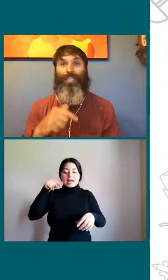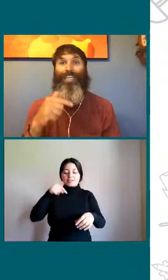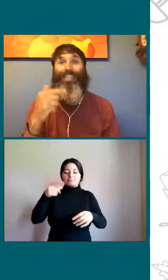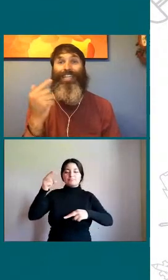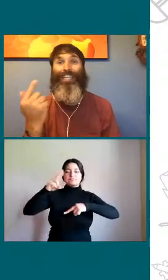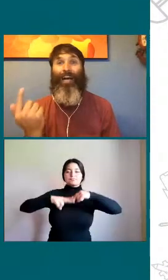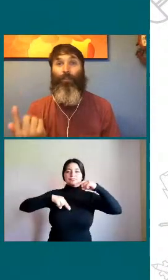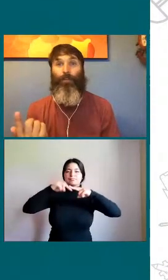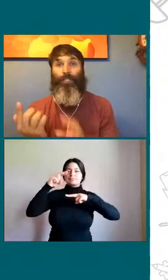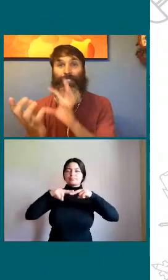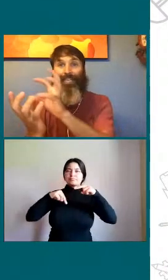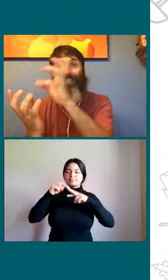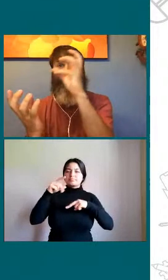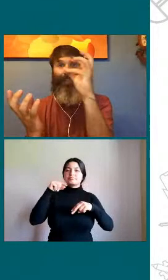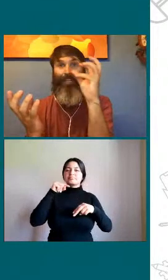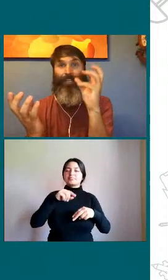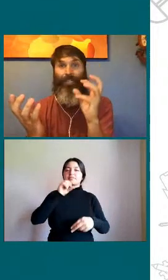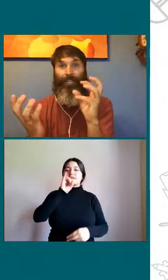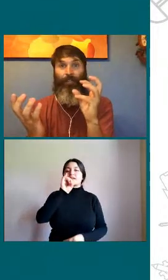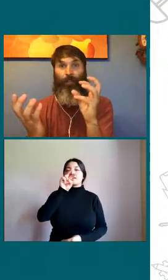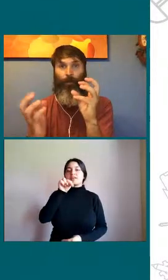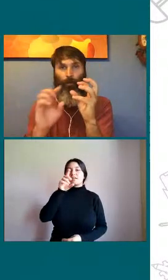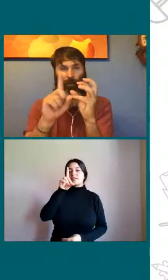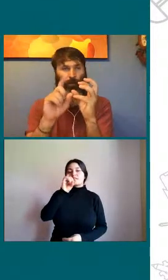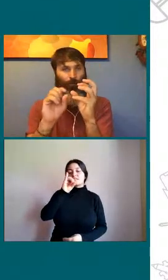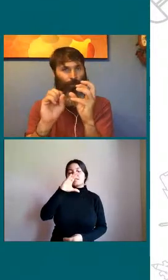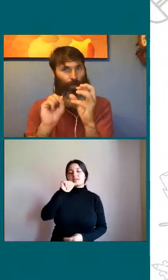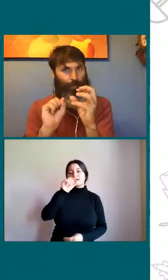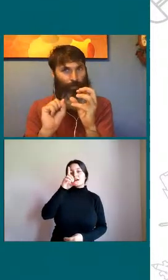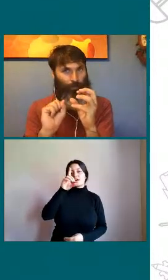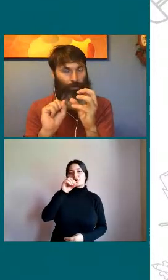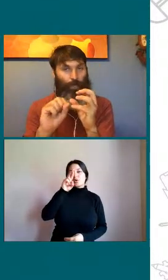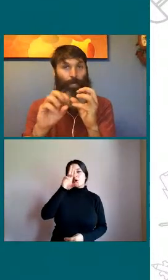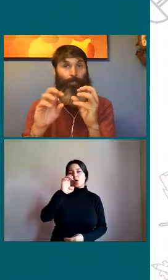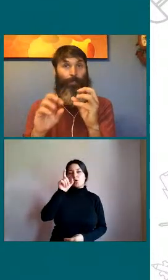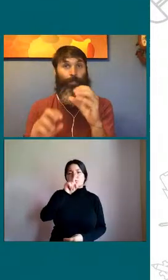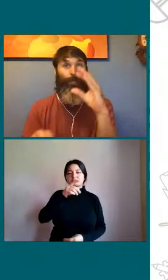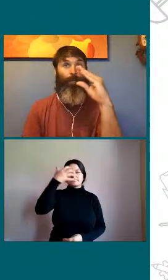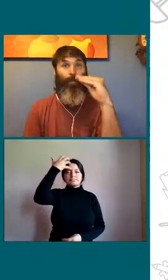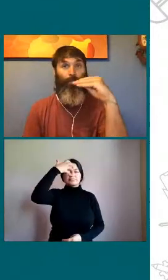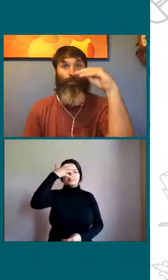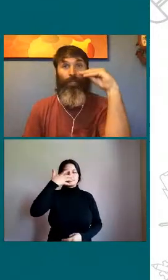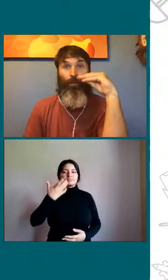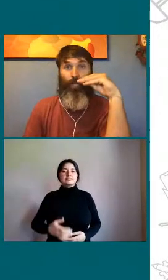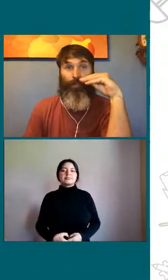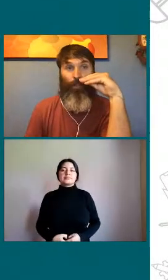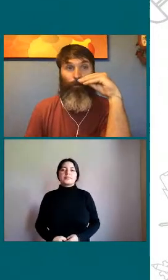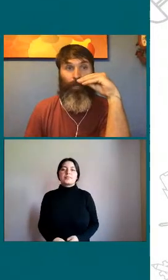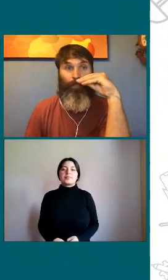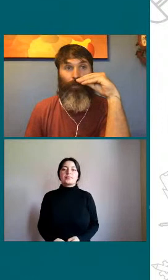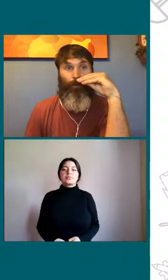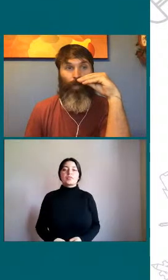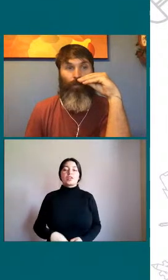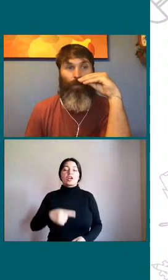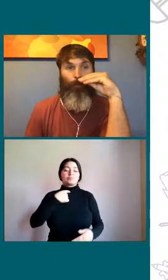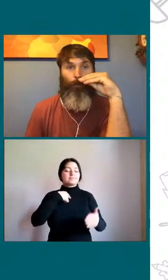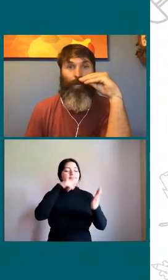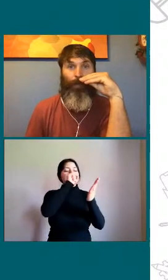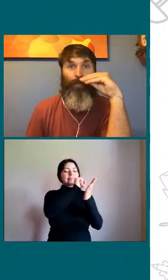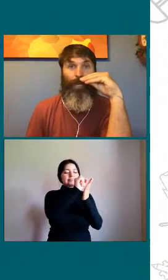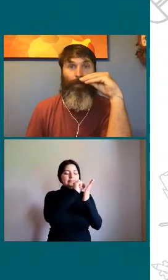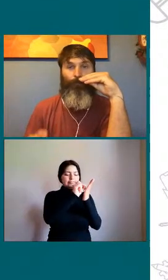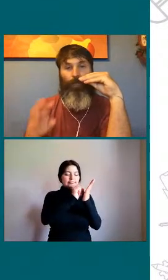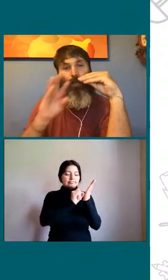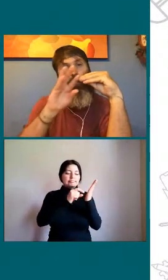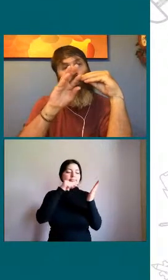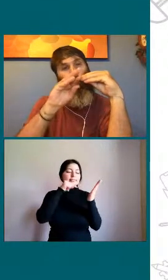estos indicadores que salen del criterio de evaluación. Atentos. Es decir, que yo tengo redactado mi criterio de evaluación que me marca